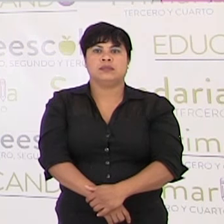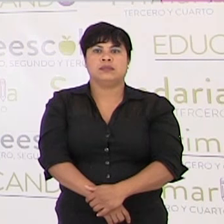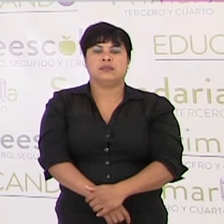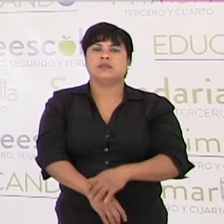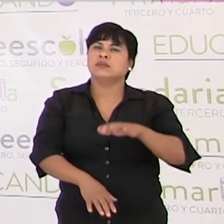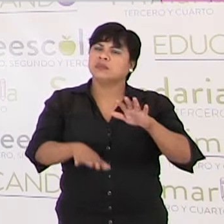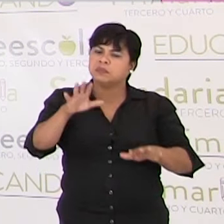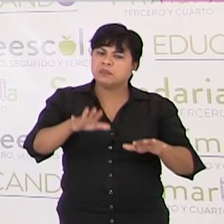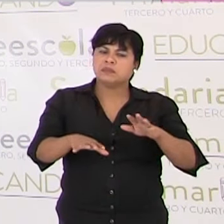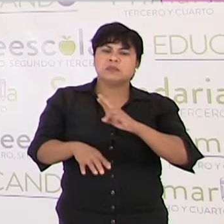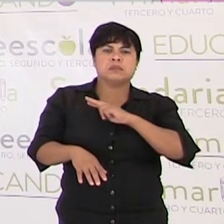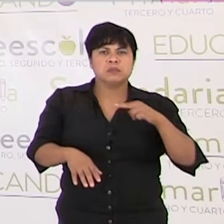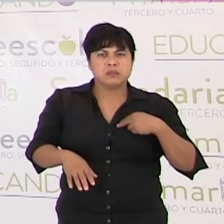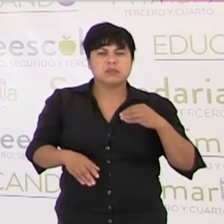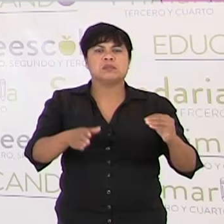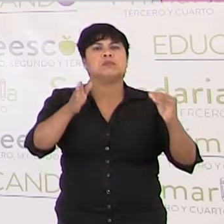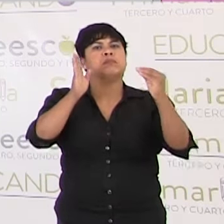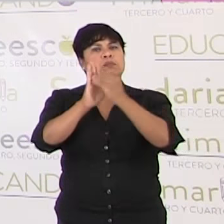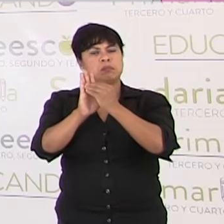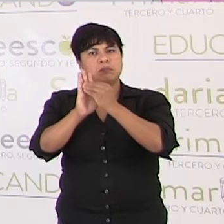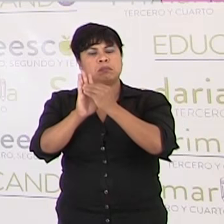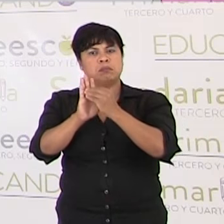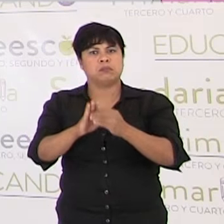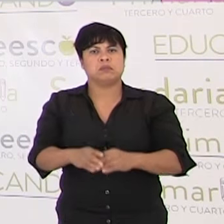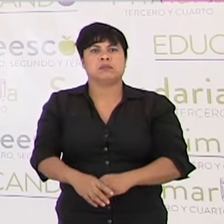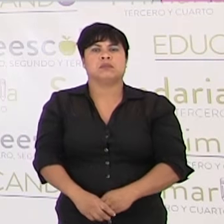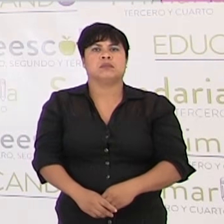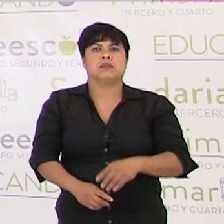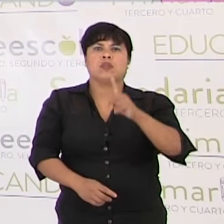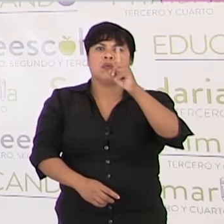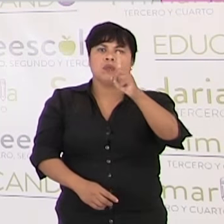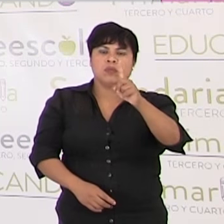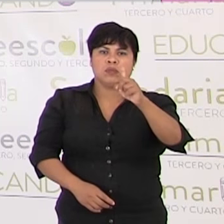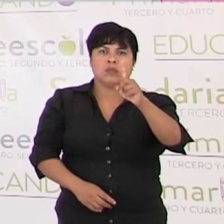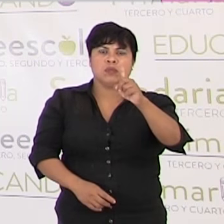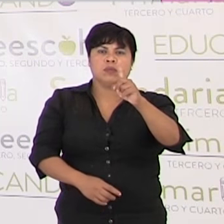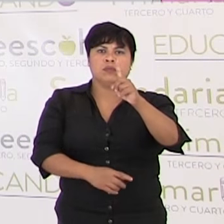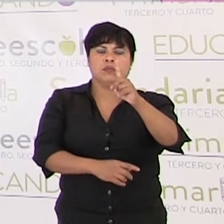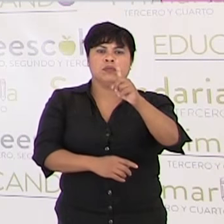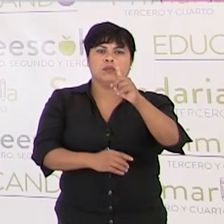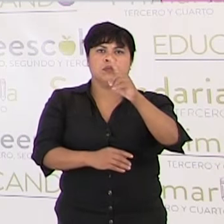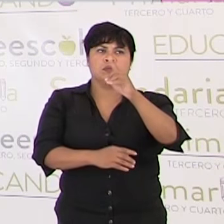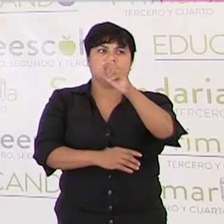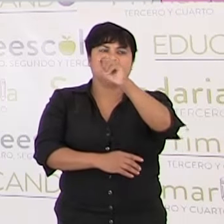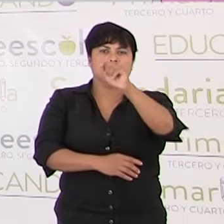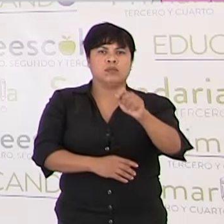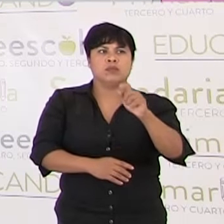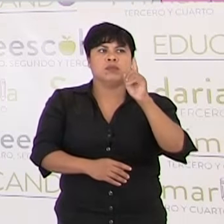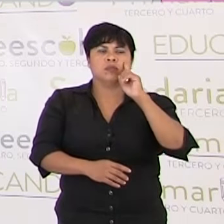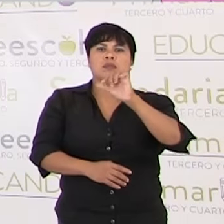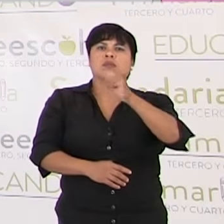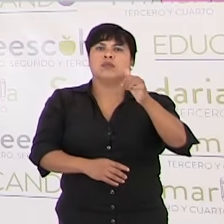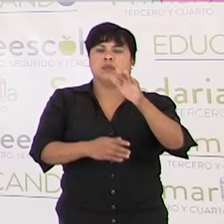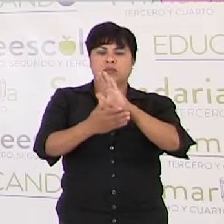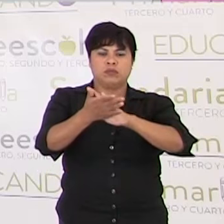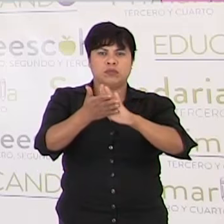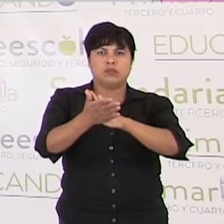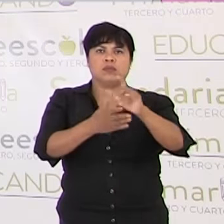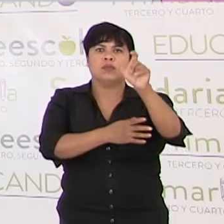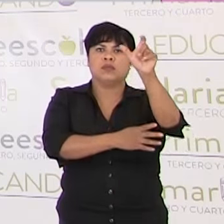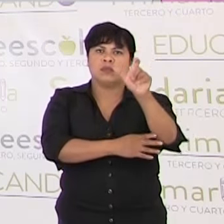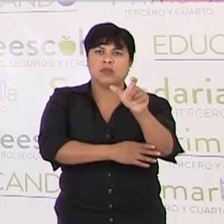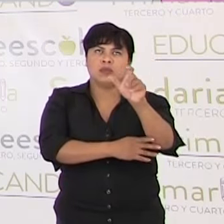A veces nos ponen, ¿sí?, 1 sobre, bueno, vamos a ponerlo como x sobre